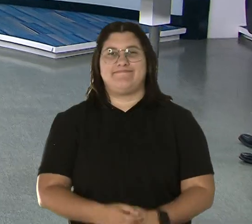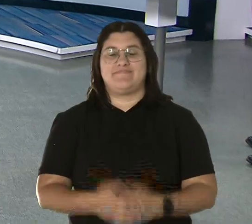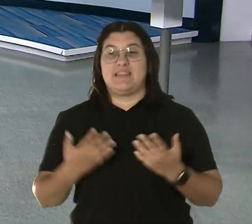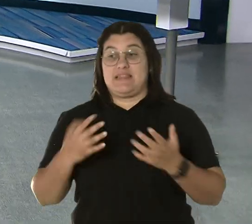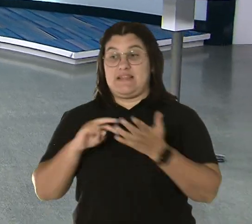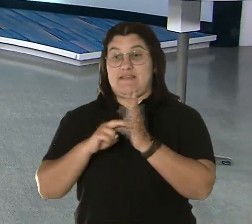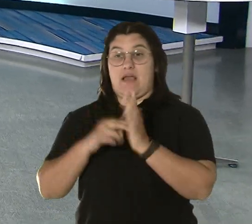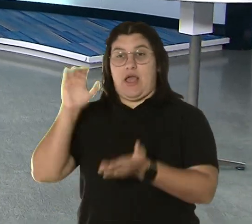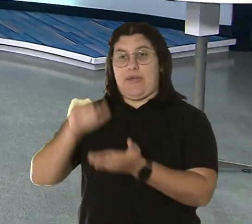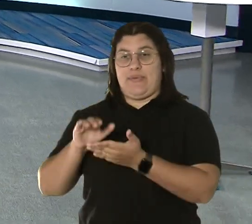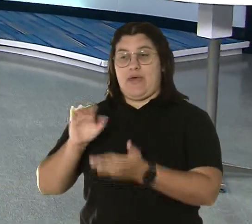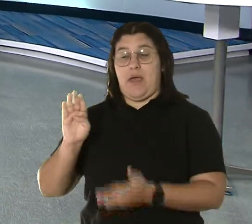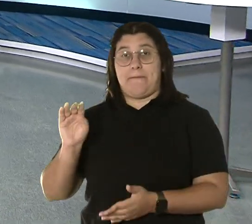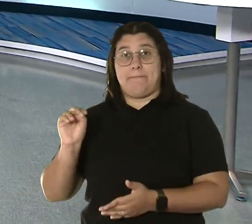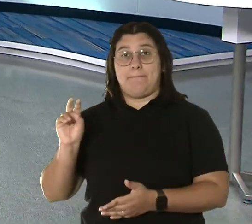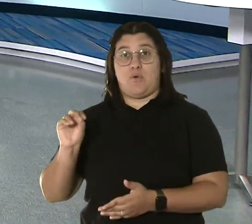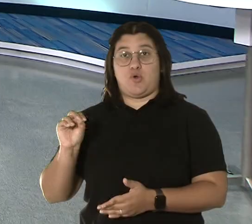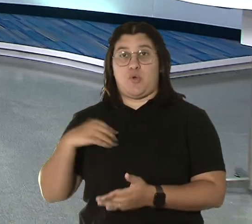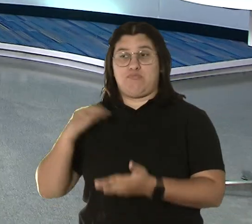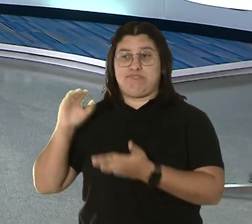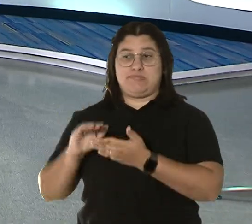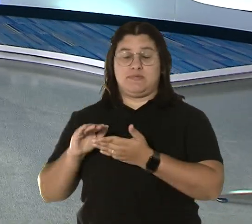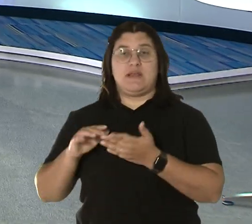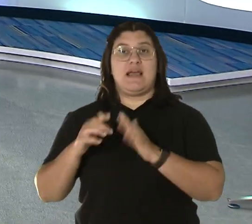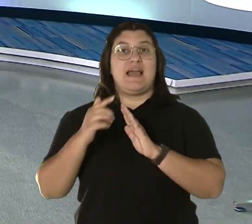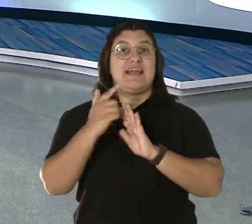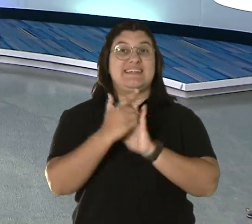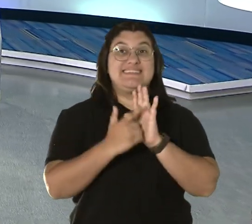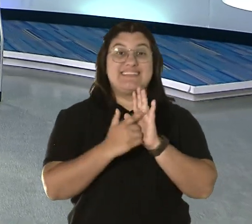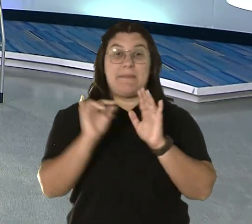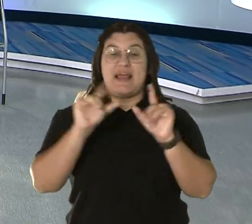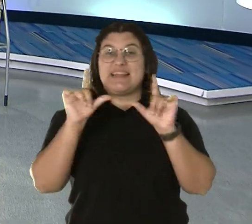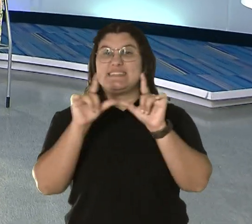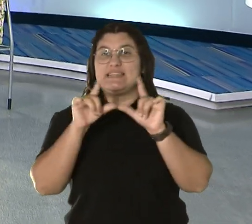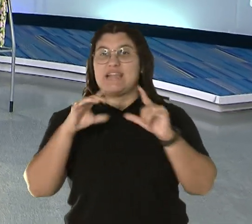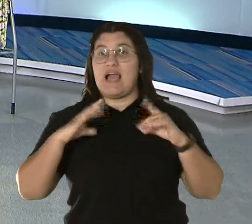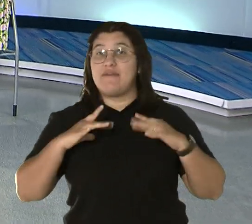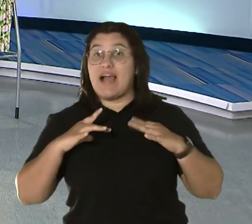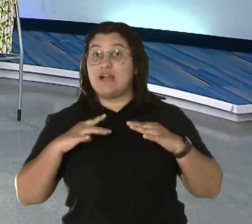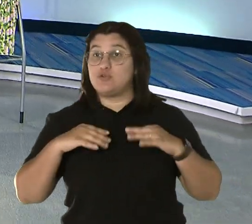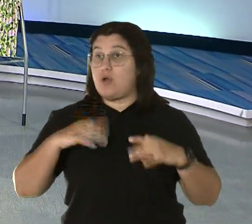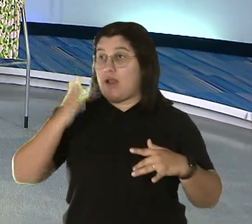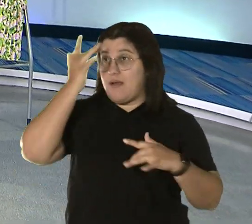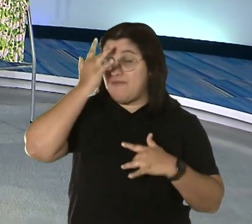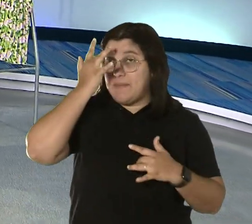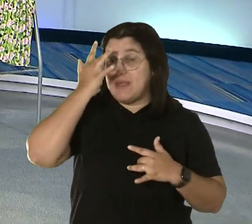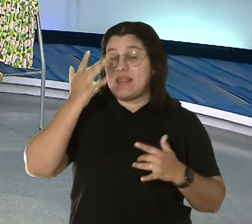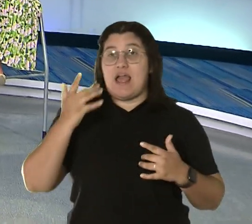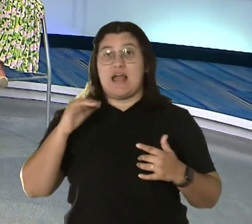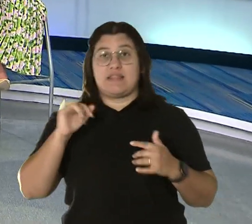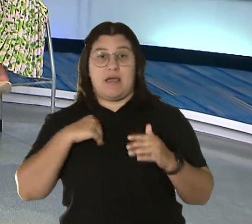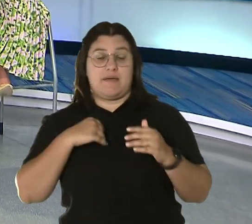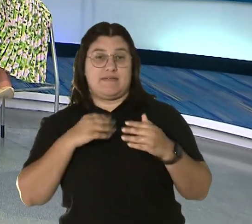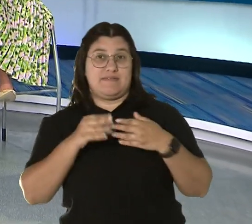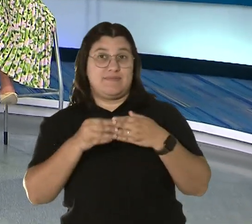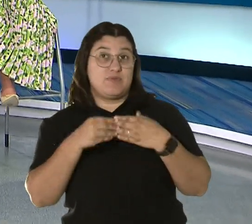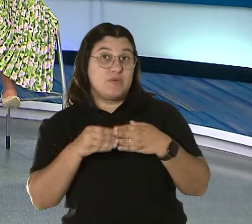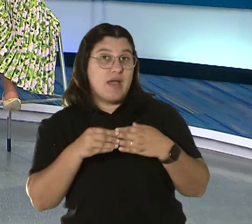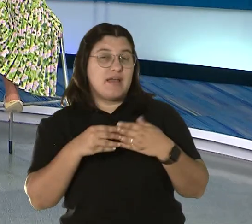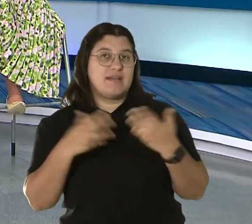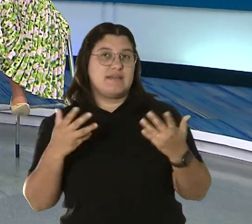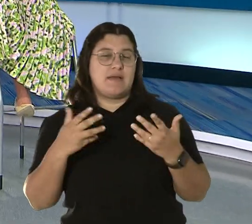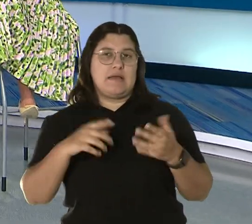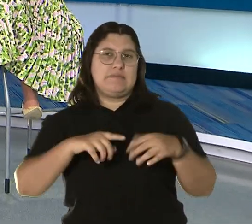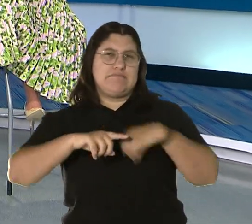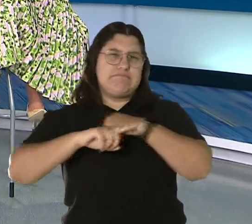de Navidad, la licencia por enfermedad, las vacaciones, se extendió el periodo de probatorio y se flexibilizó el